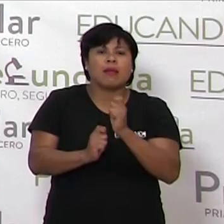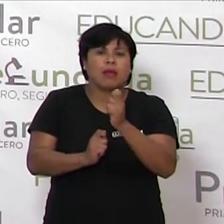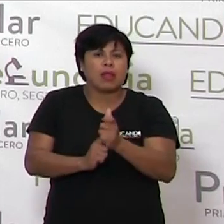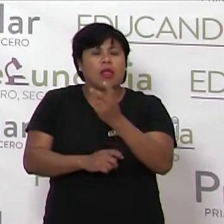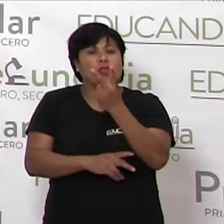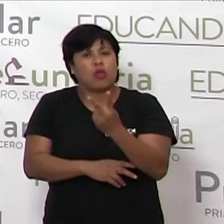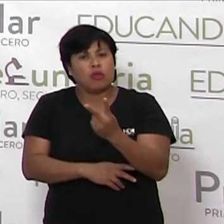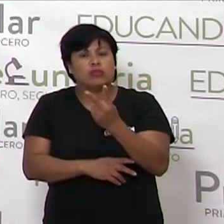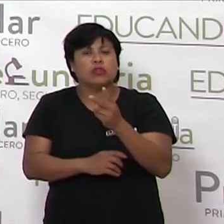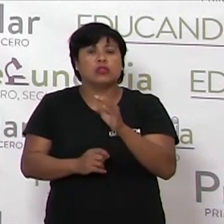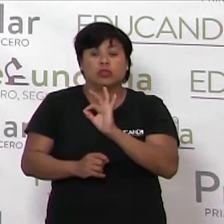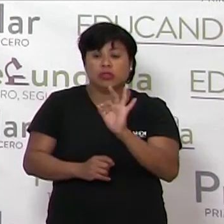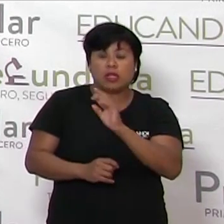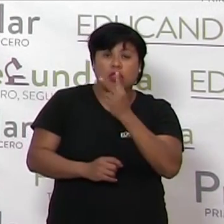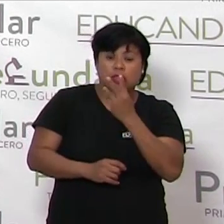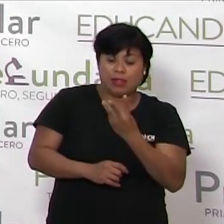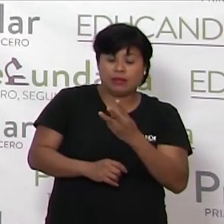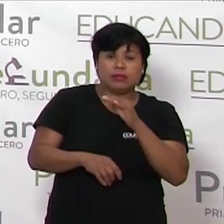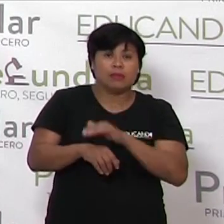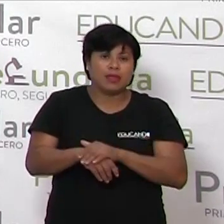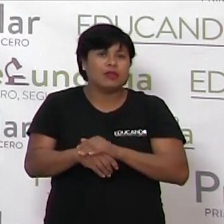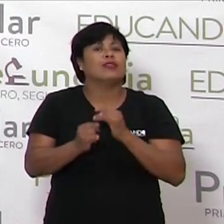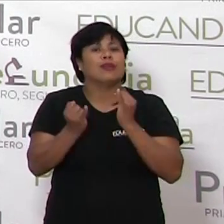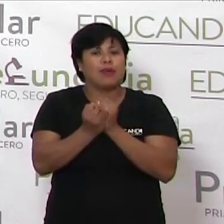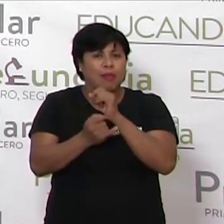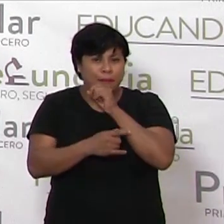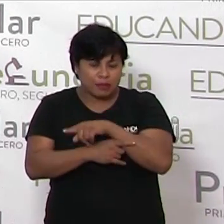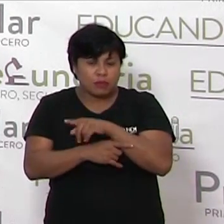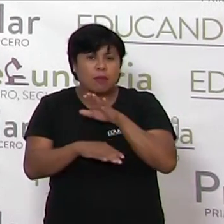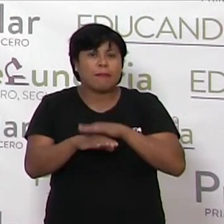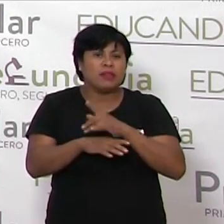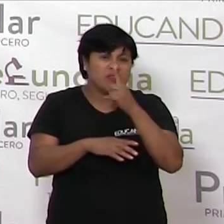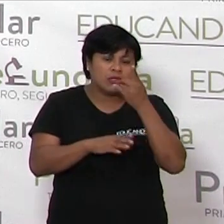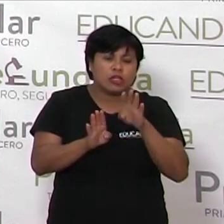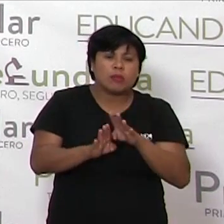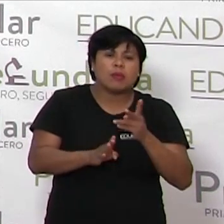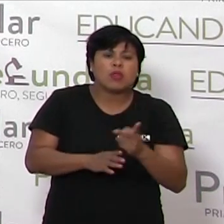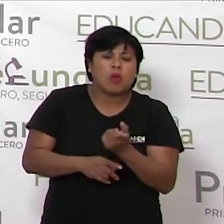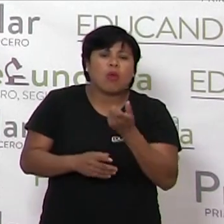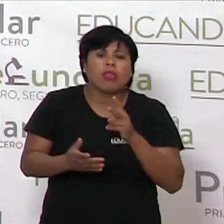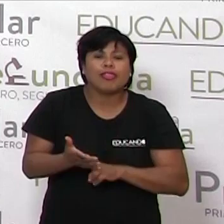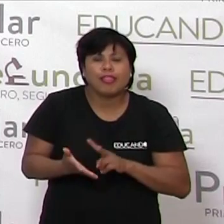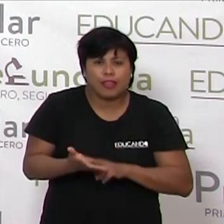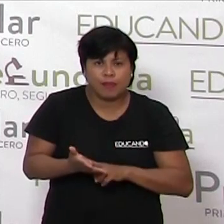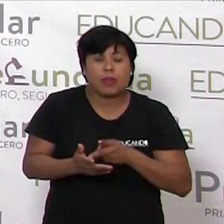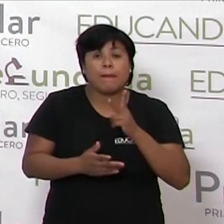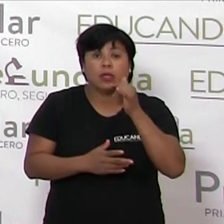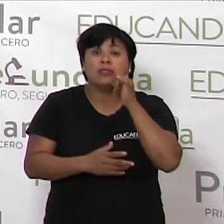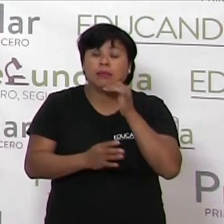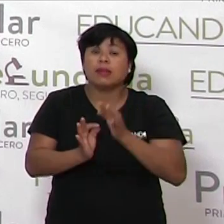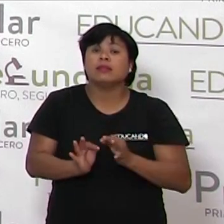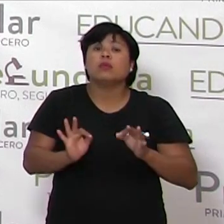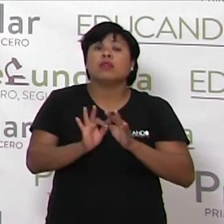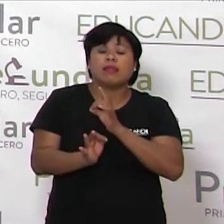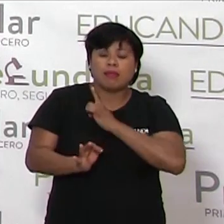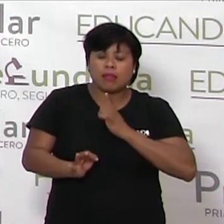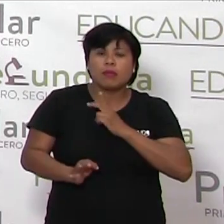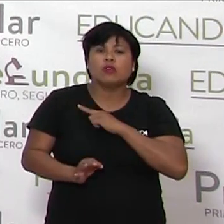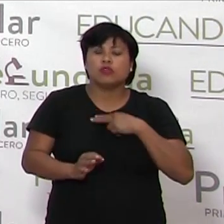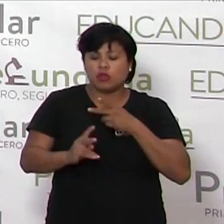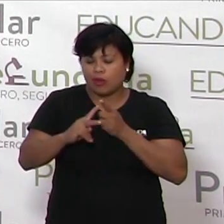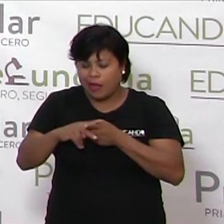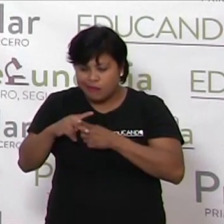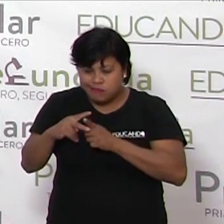de 2. Si vamos con 3 amigos, lo mismo. A veces es fácil preguntarle nada más cuánto es, pero siempre es importante que